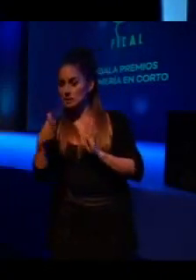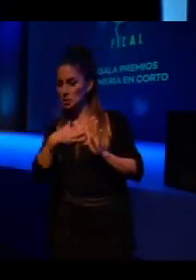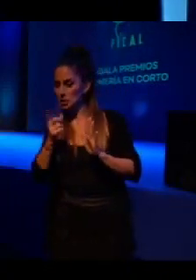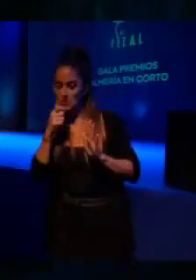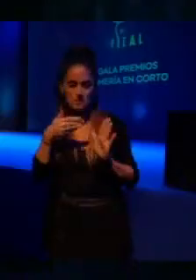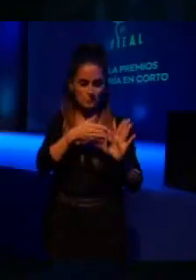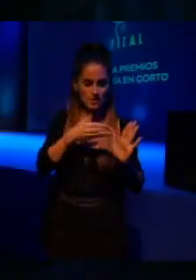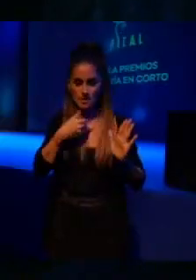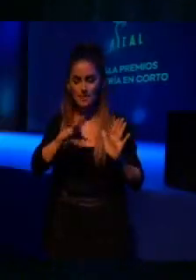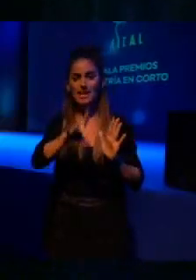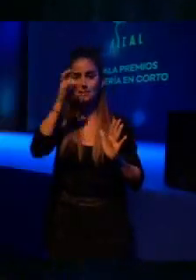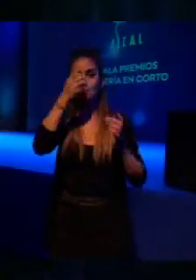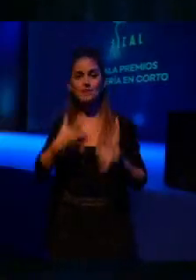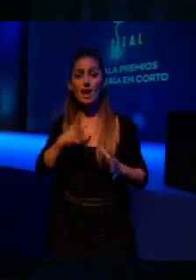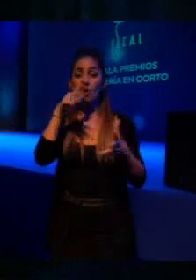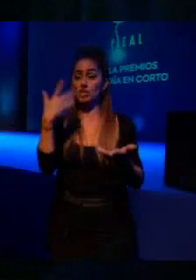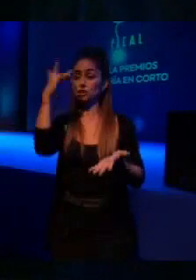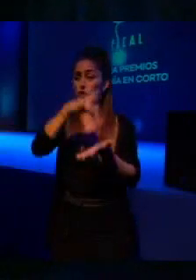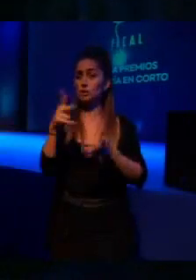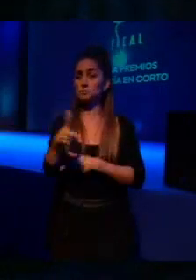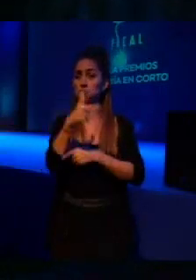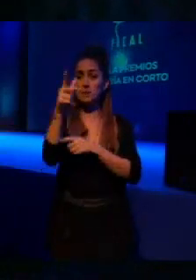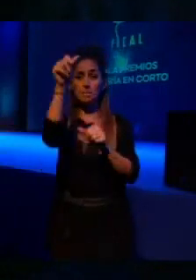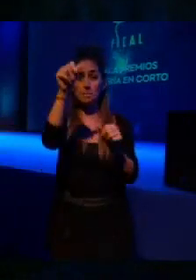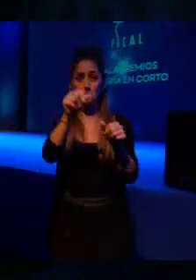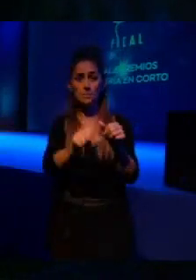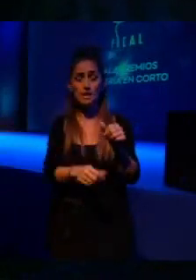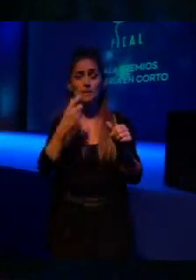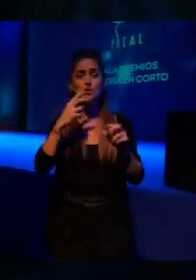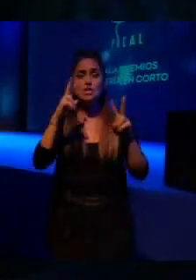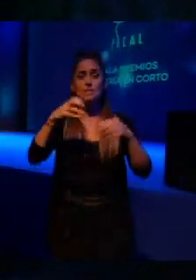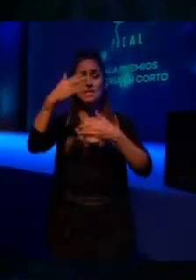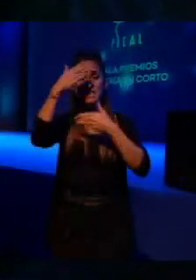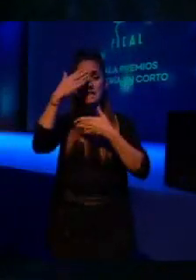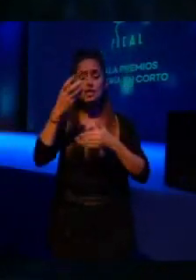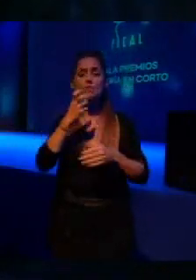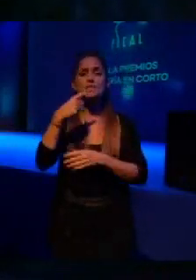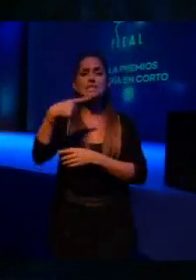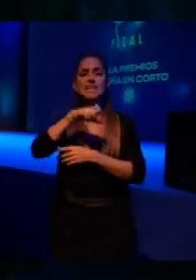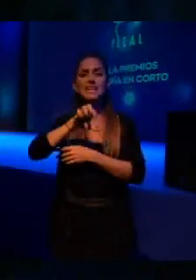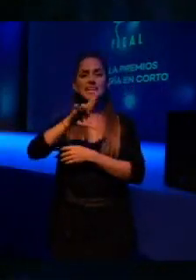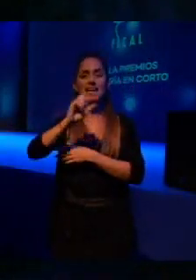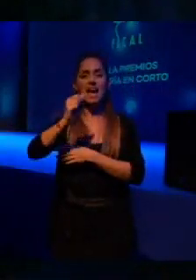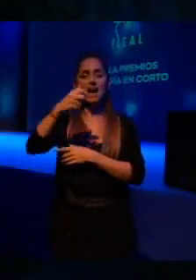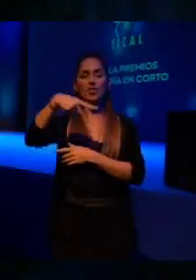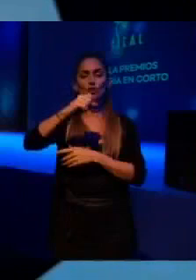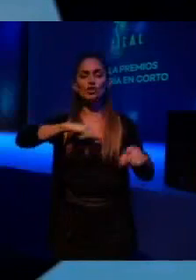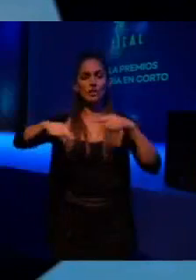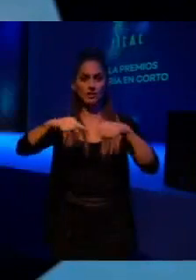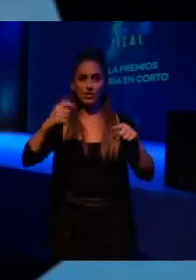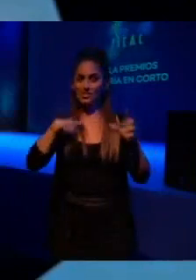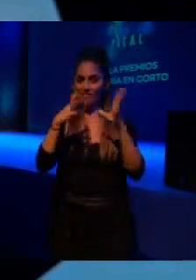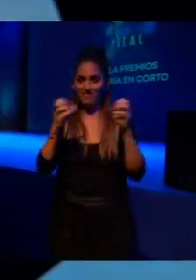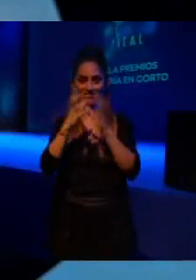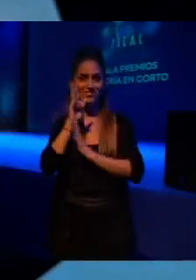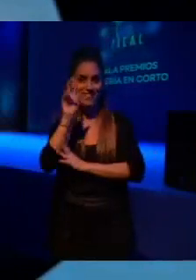elegir. Ahora acabas de rodar un thriller sobre el yihadismo de la mano de Gerardo Herrero, estamos deseando verlo.